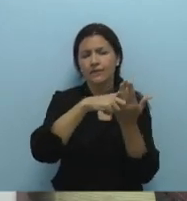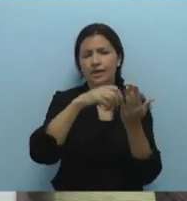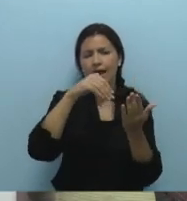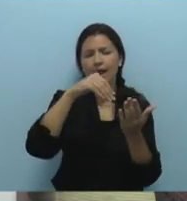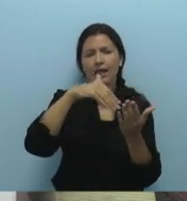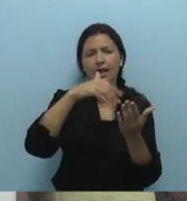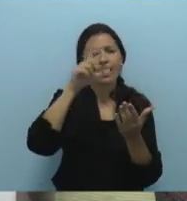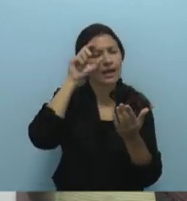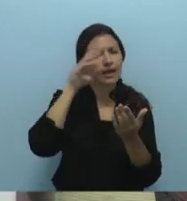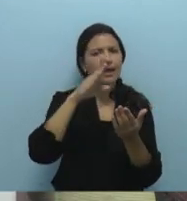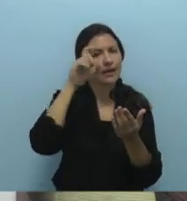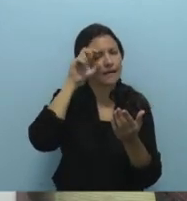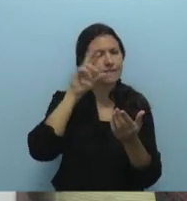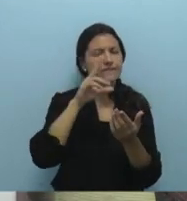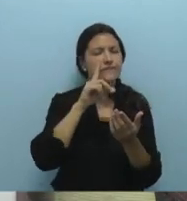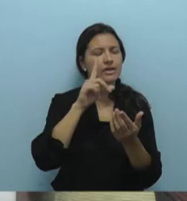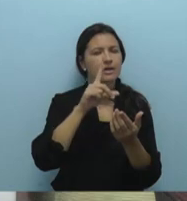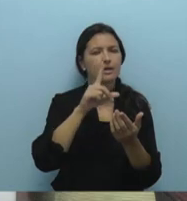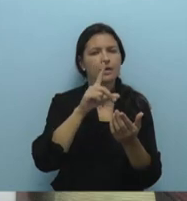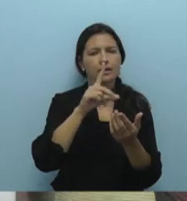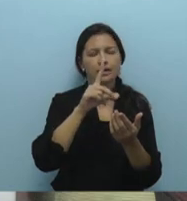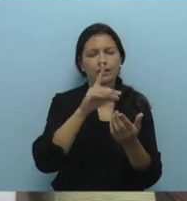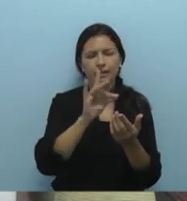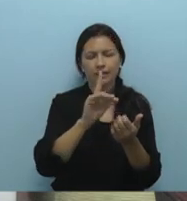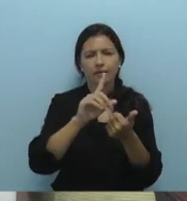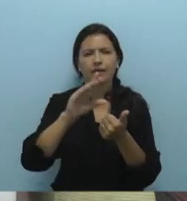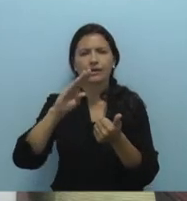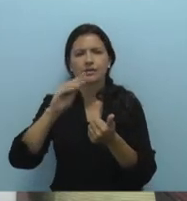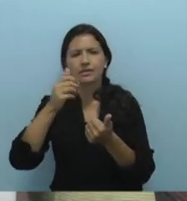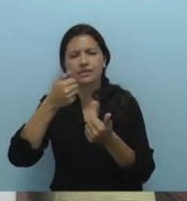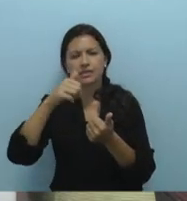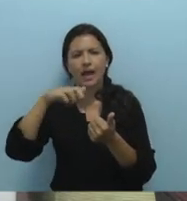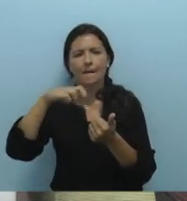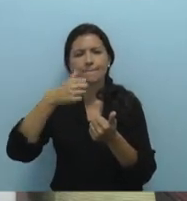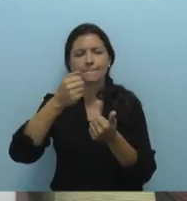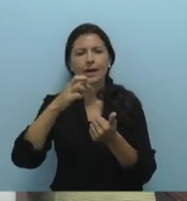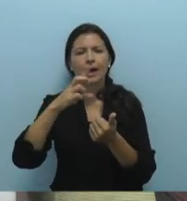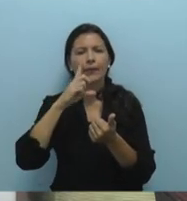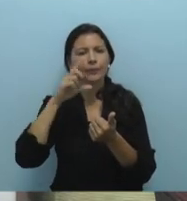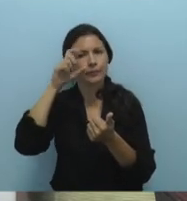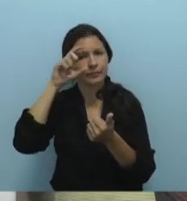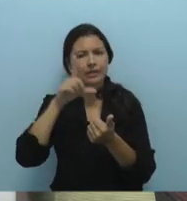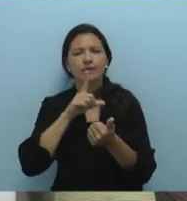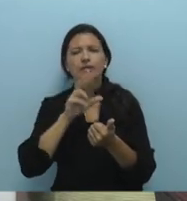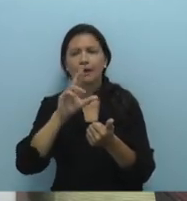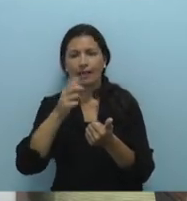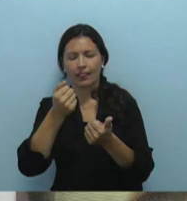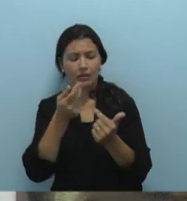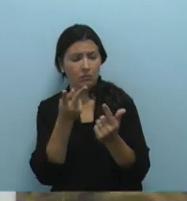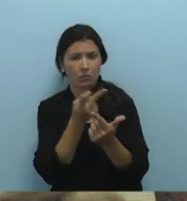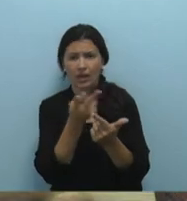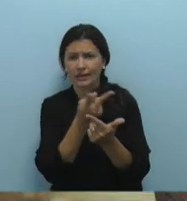Luis Echapapietra, en función de que no solamente fueron quienes impulsaron la